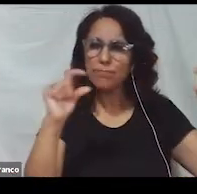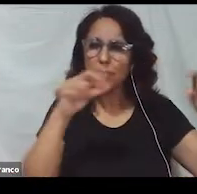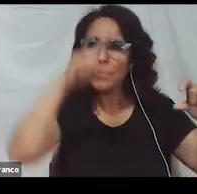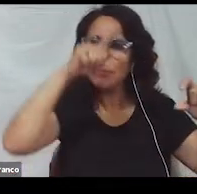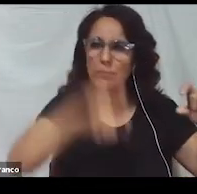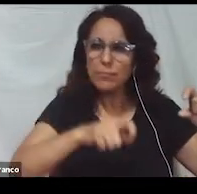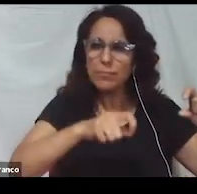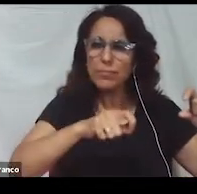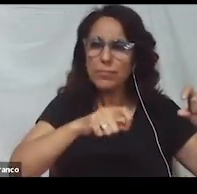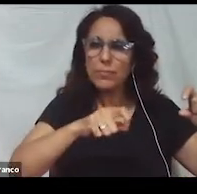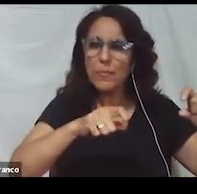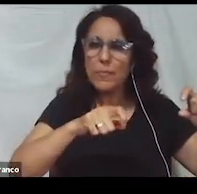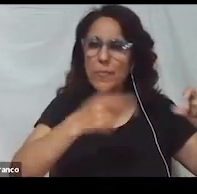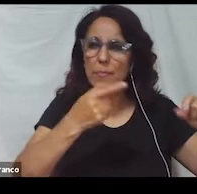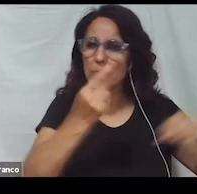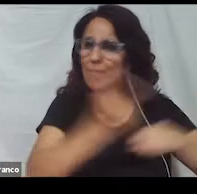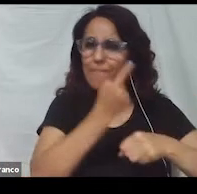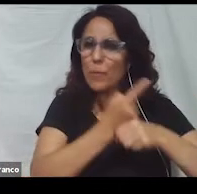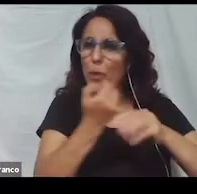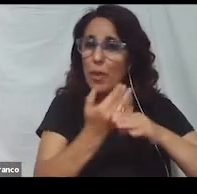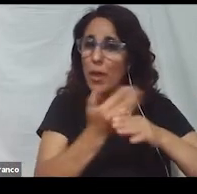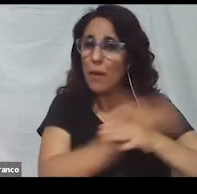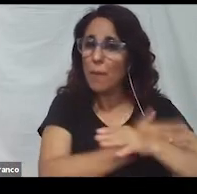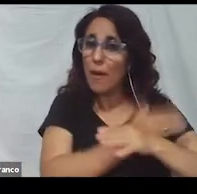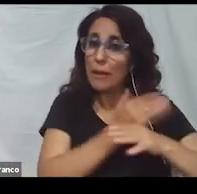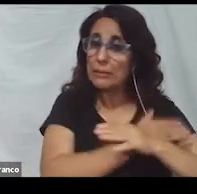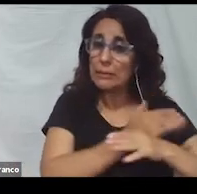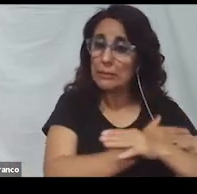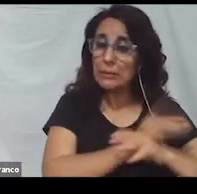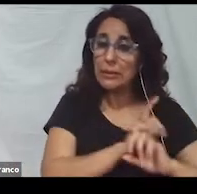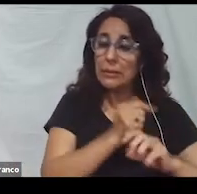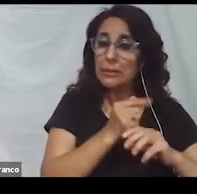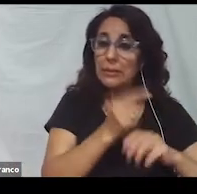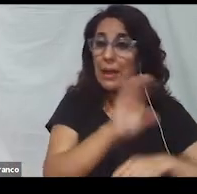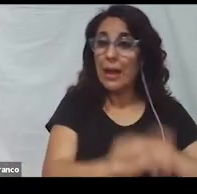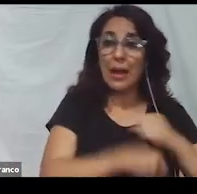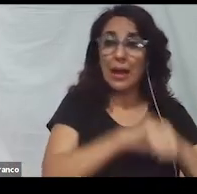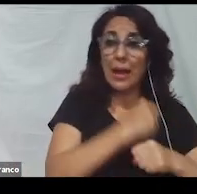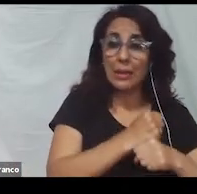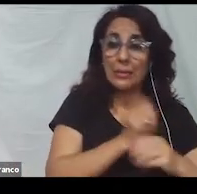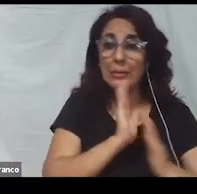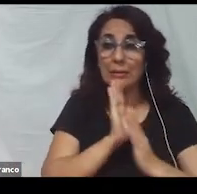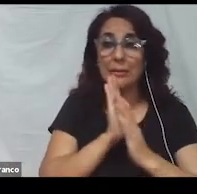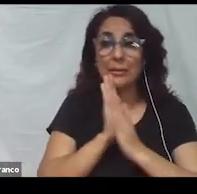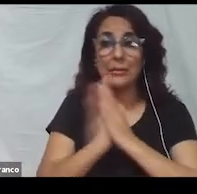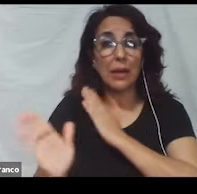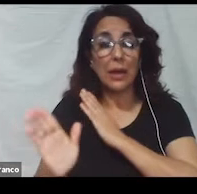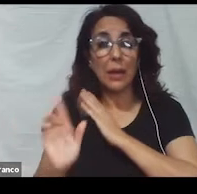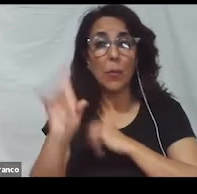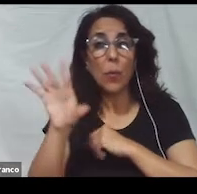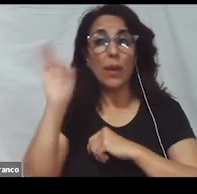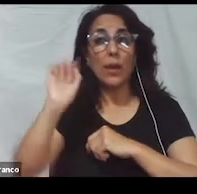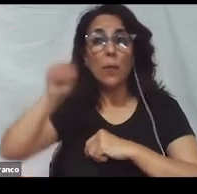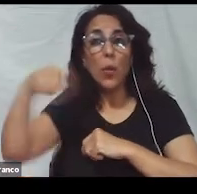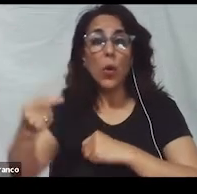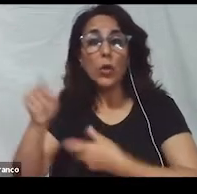al momento de hacer tap con el teclado no deberíamos poder regresar a la pantalla de atrás hasta que no salgamos o